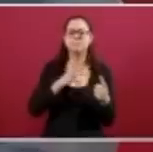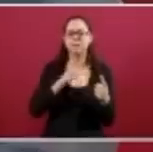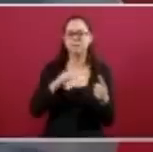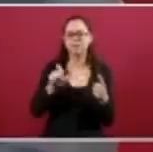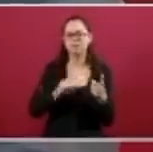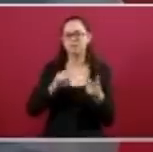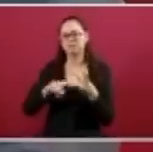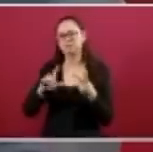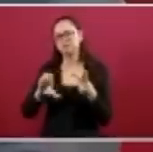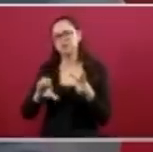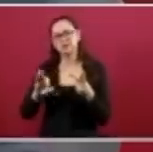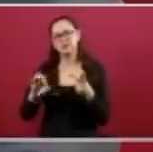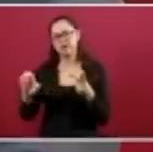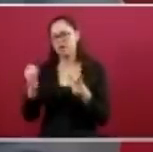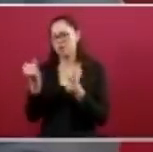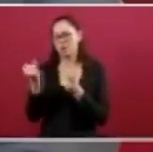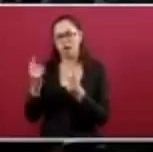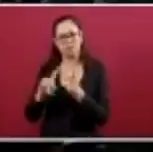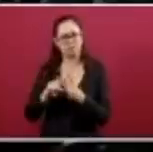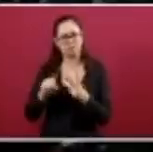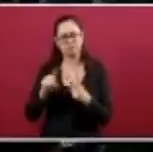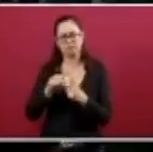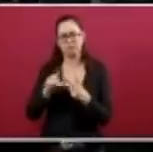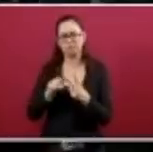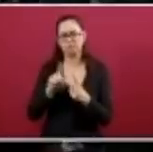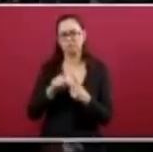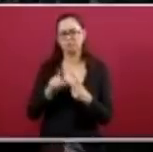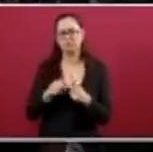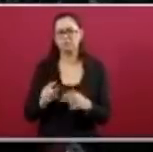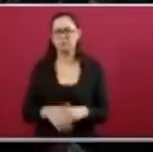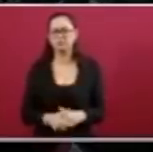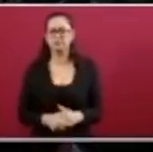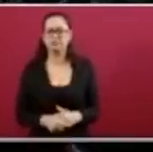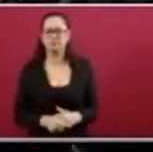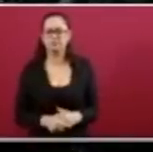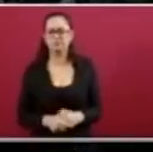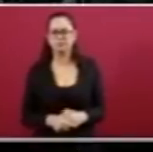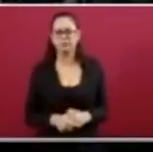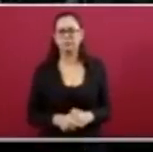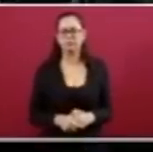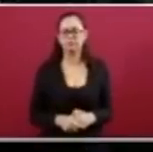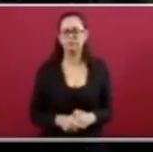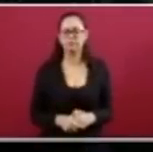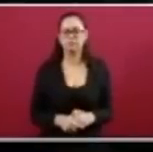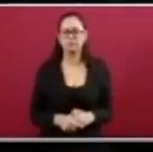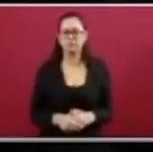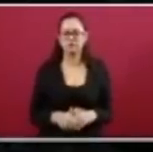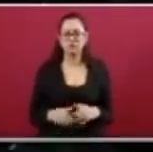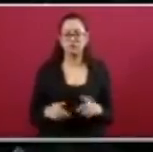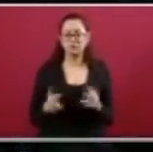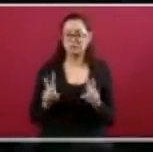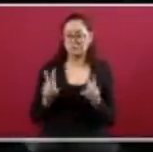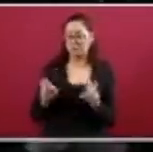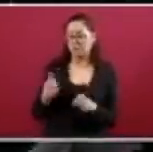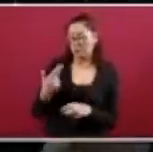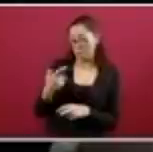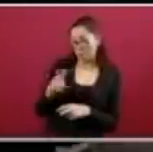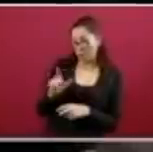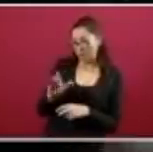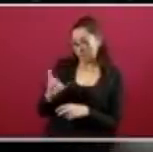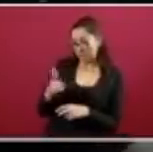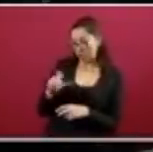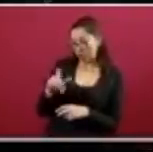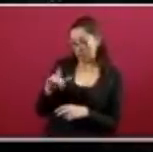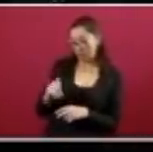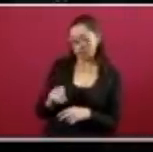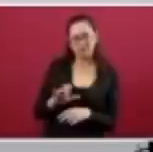Electricidad. ¿Qué se va a obtener como de lo que obtengan del huachicoleo eléctrico? No solo eso, es que hay